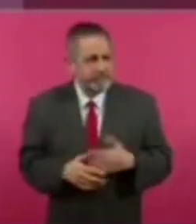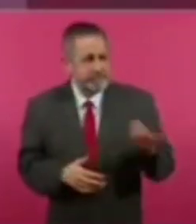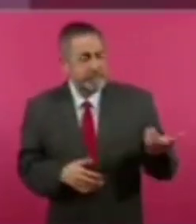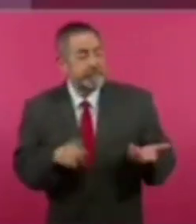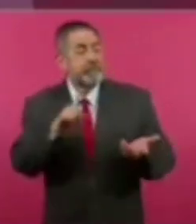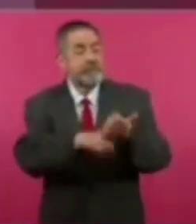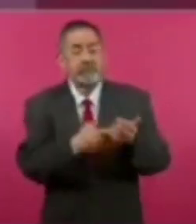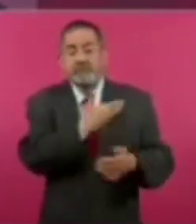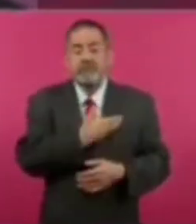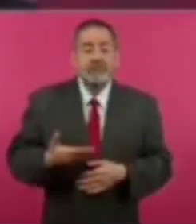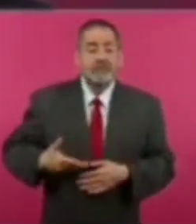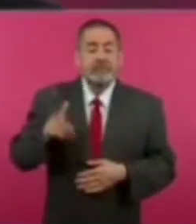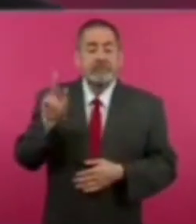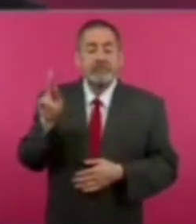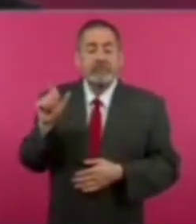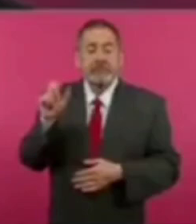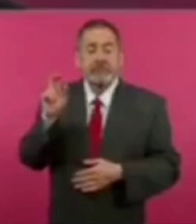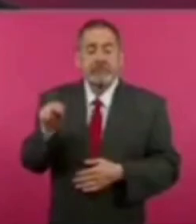del PAN